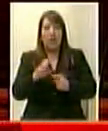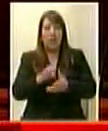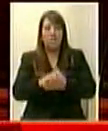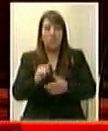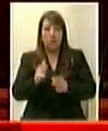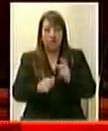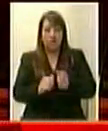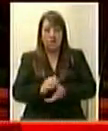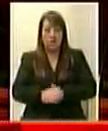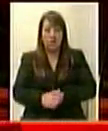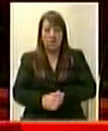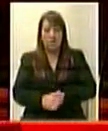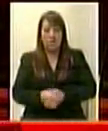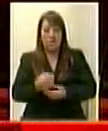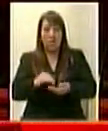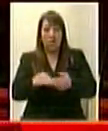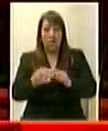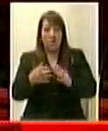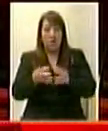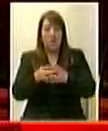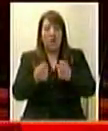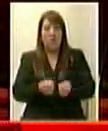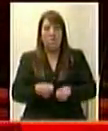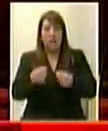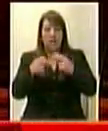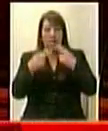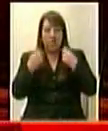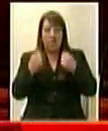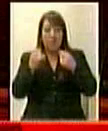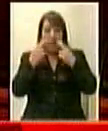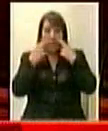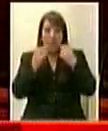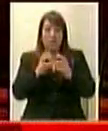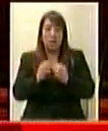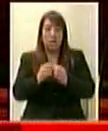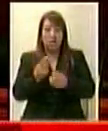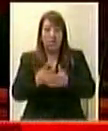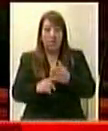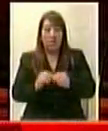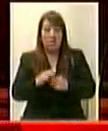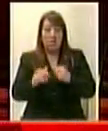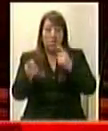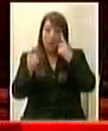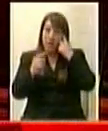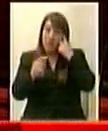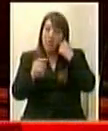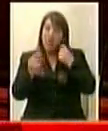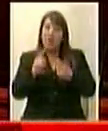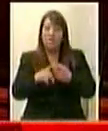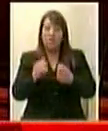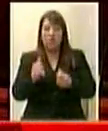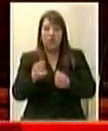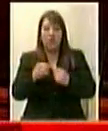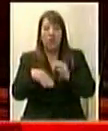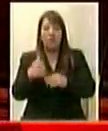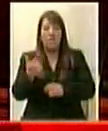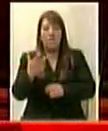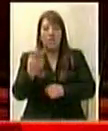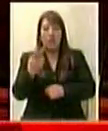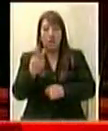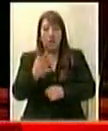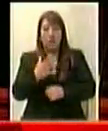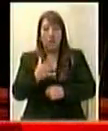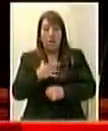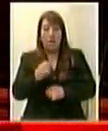son personas de comunidades campesinas, nativas, indígenas, a cual hasta la fecha de hoy, después de 32